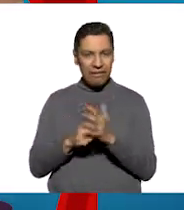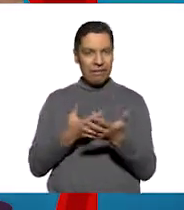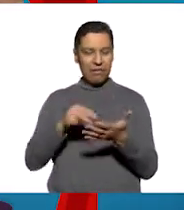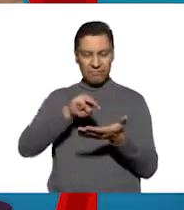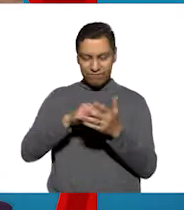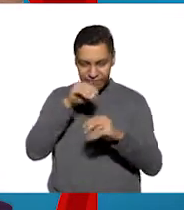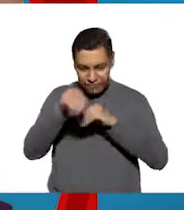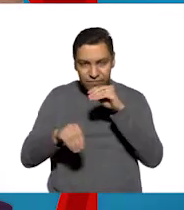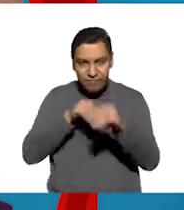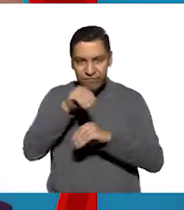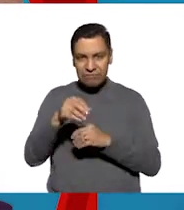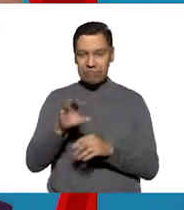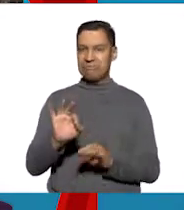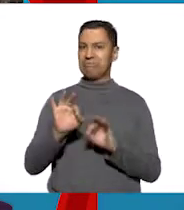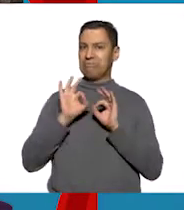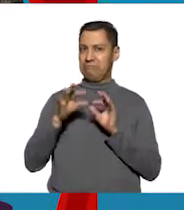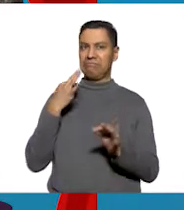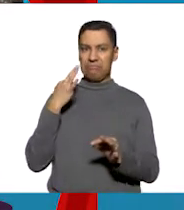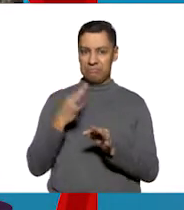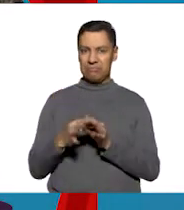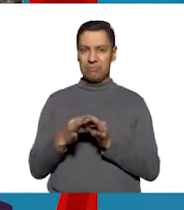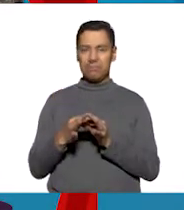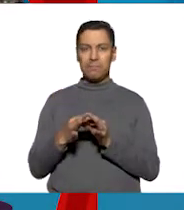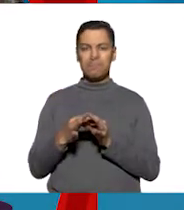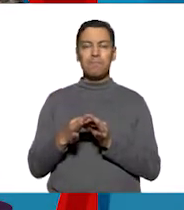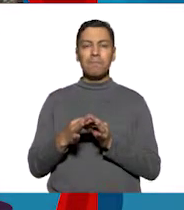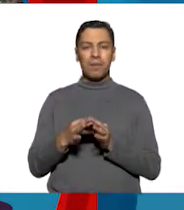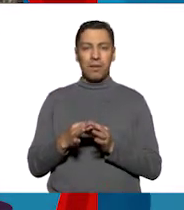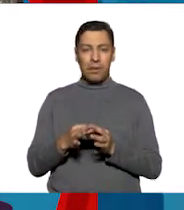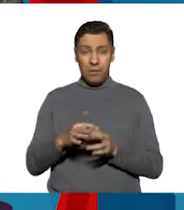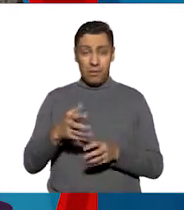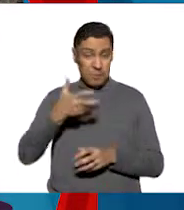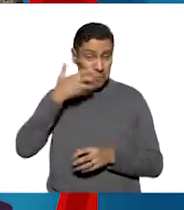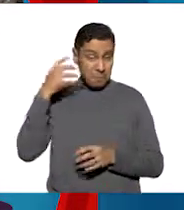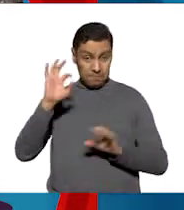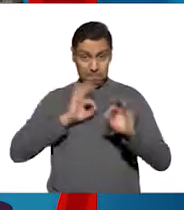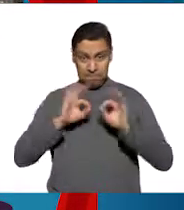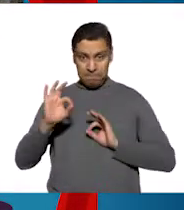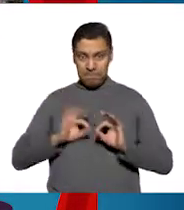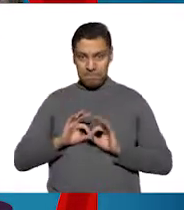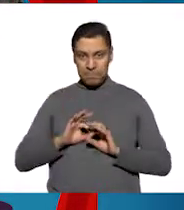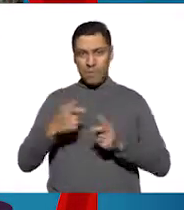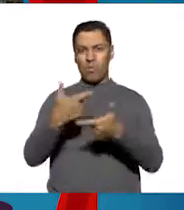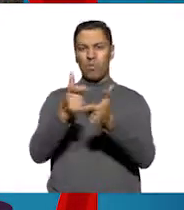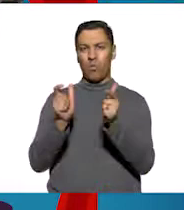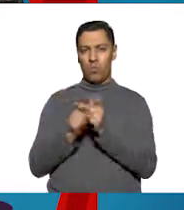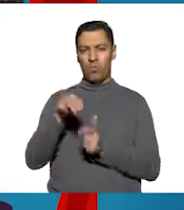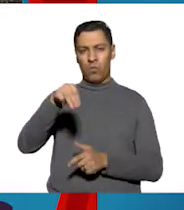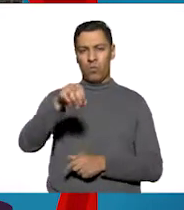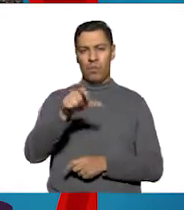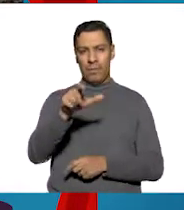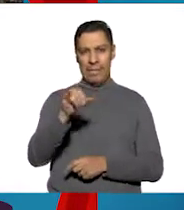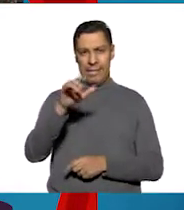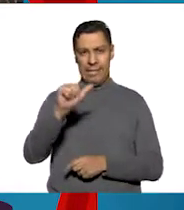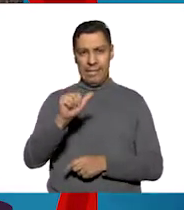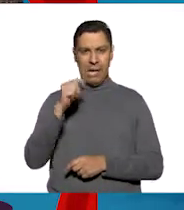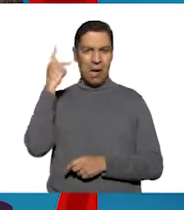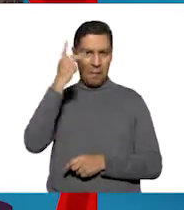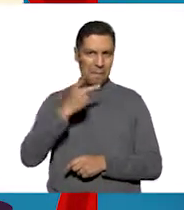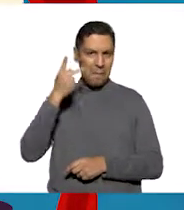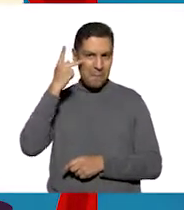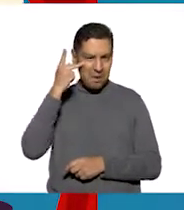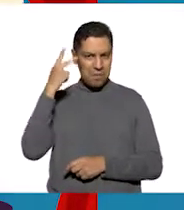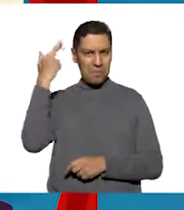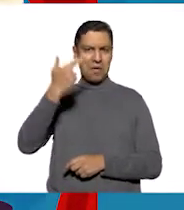trabajo excelente. El jaguar para los mexicas era considerado como el príncipe de los